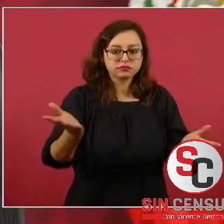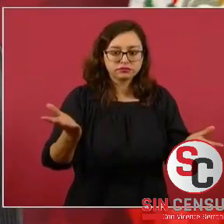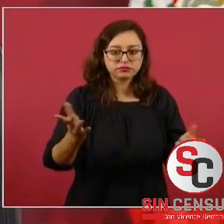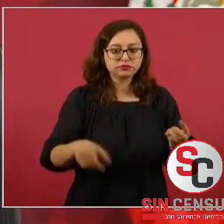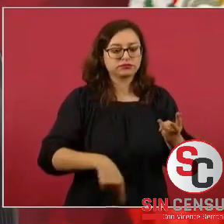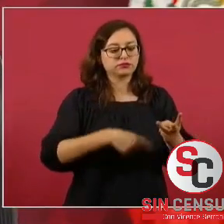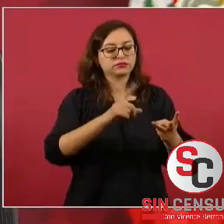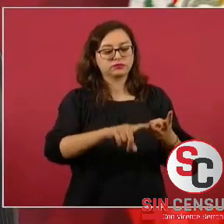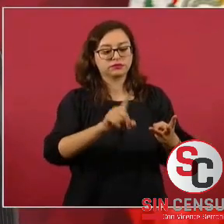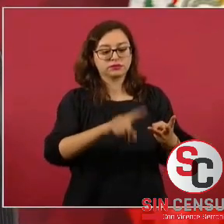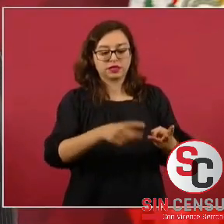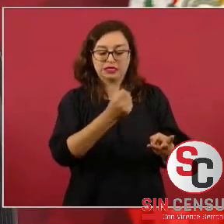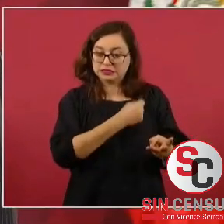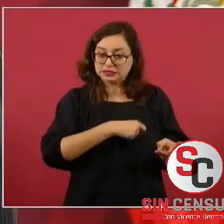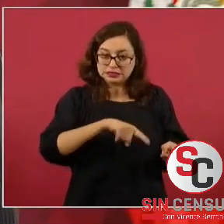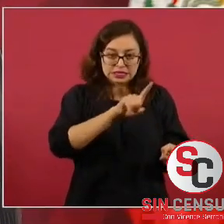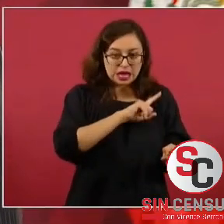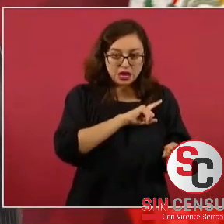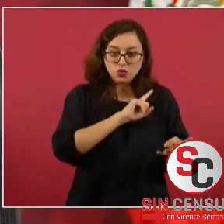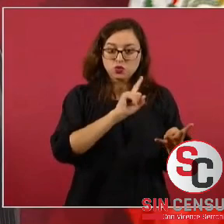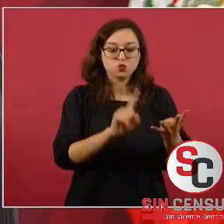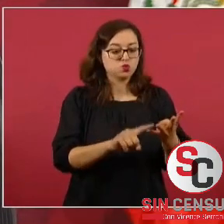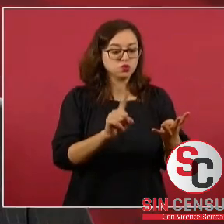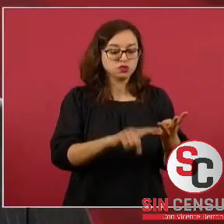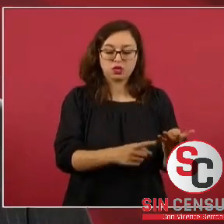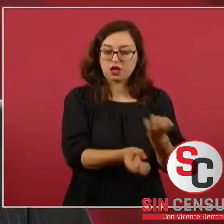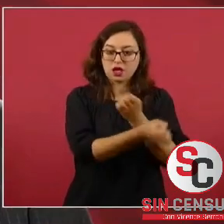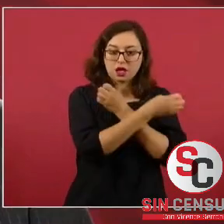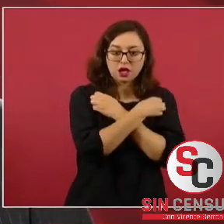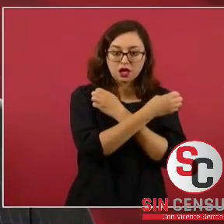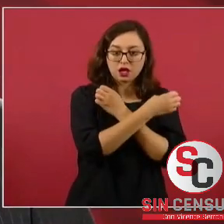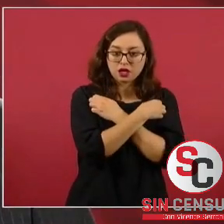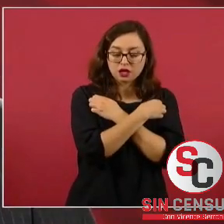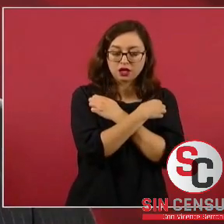de la salud, de la educación,